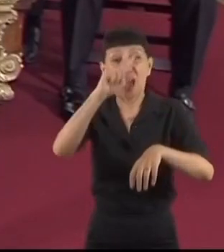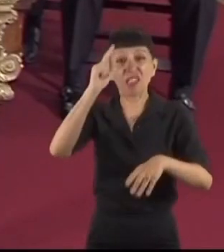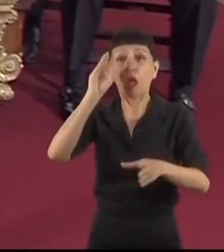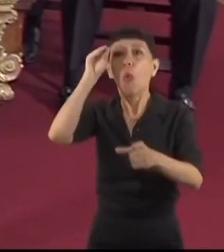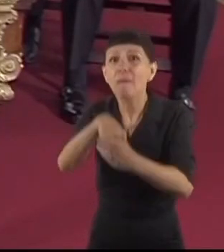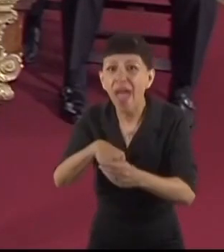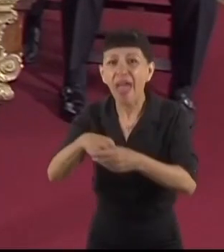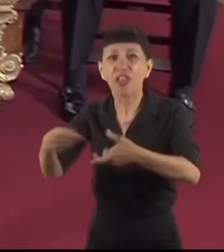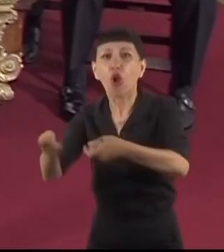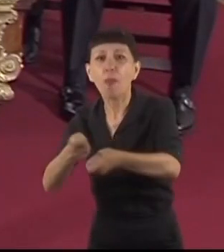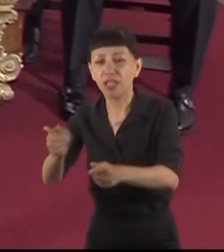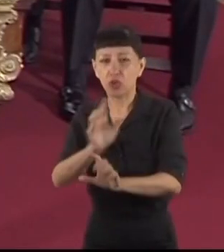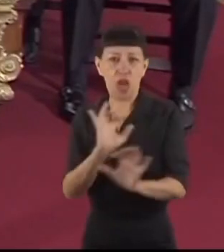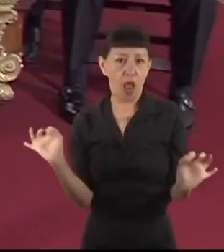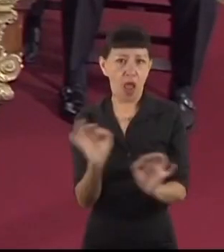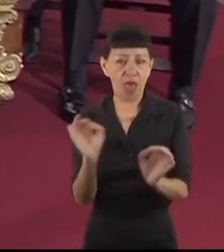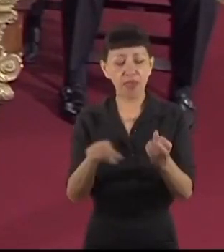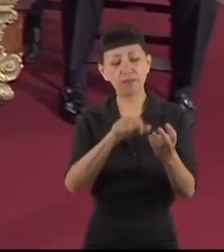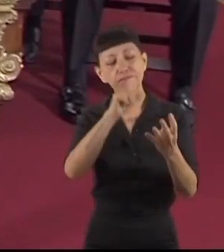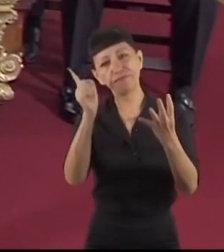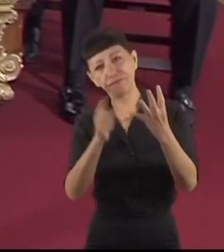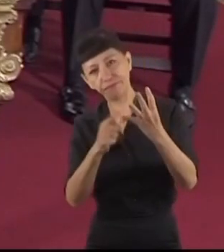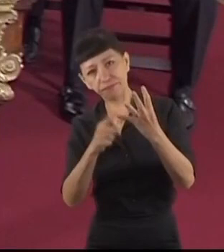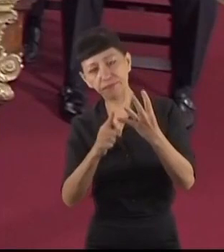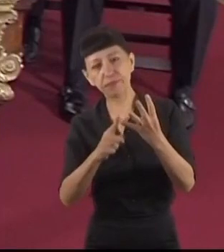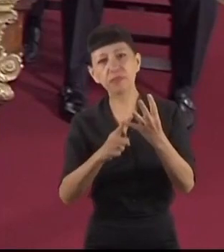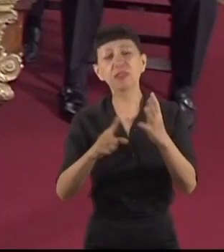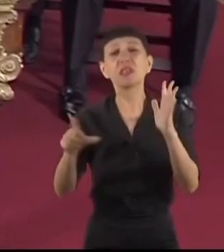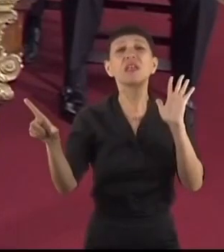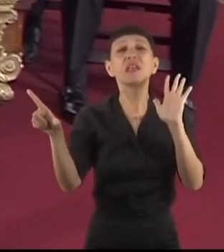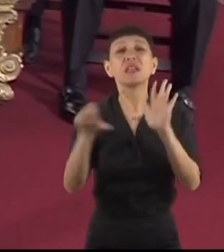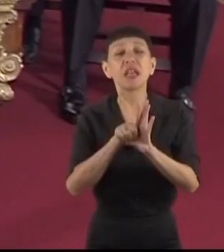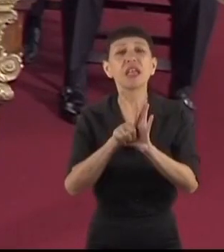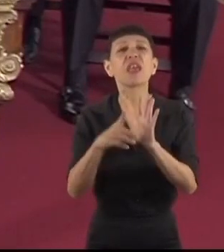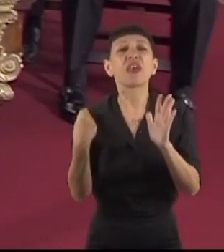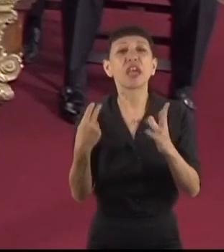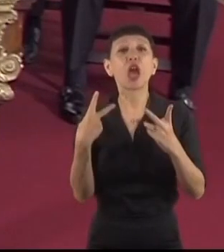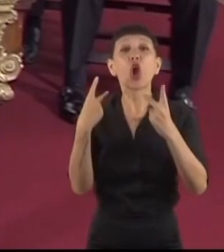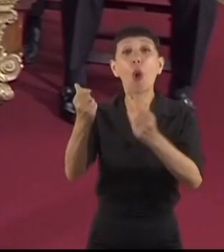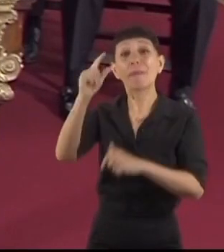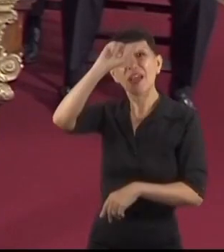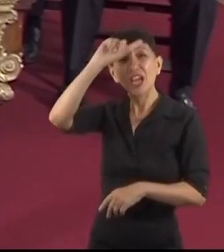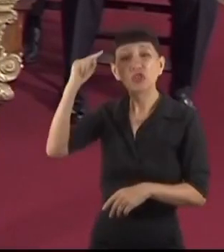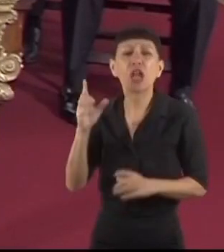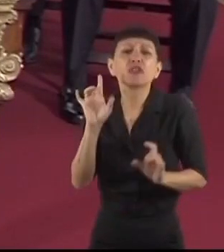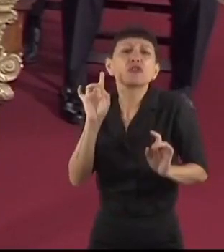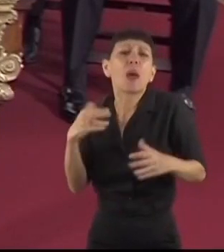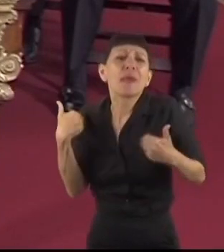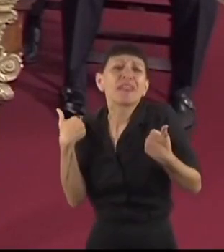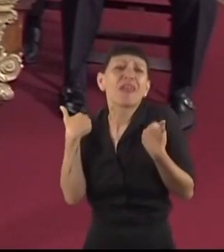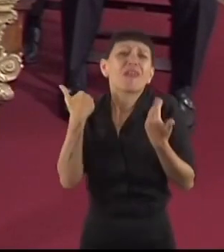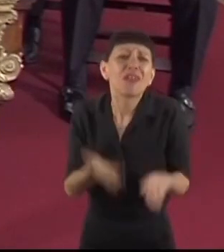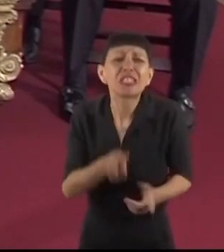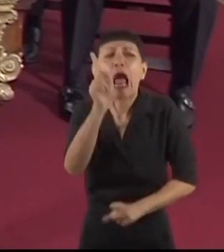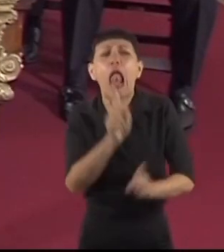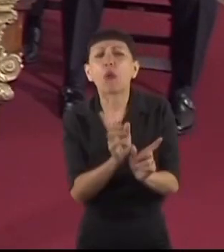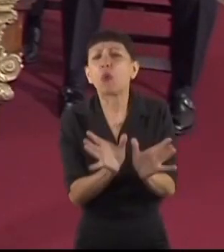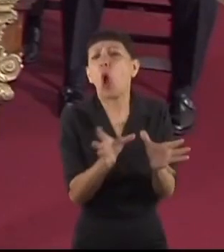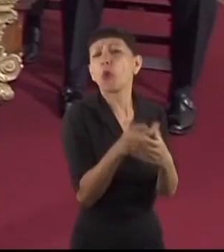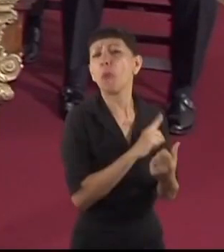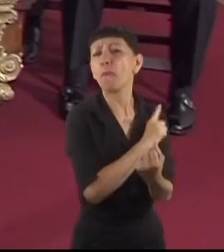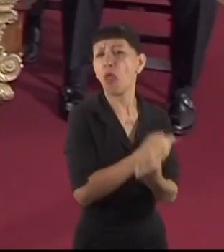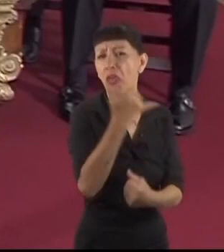argentinos cuatro derogación de la ley del compre nacional que solo beneficia a determinados actores del poder